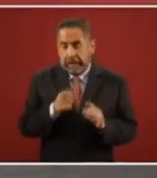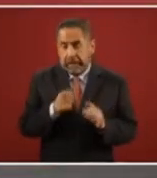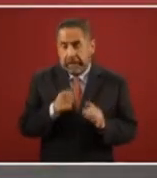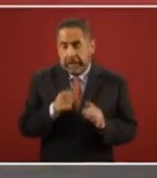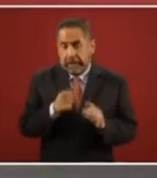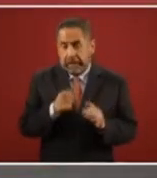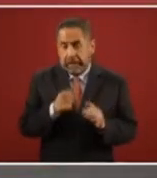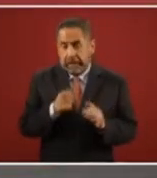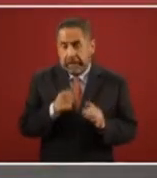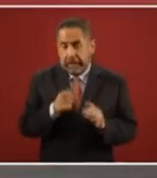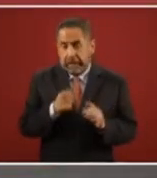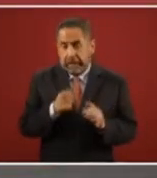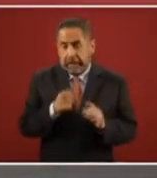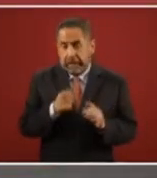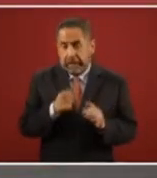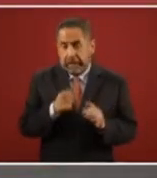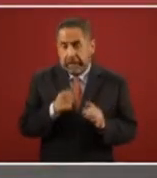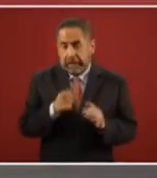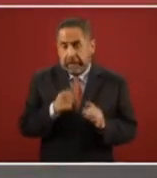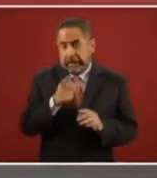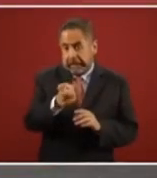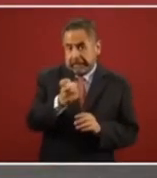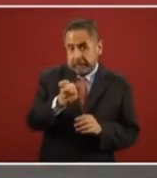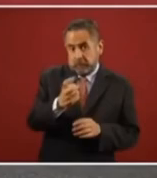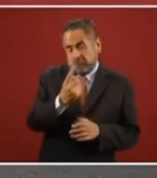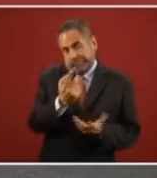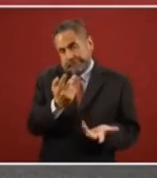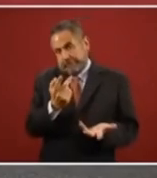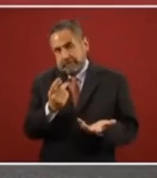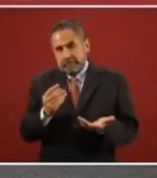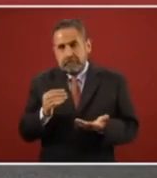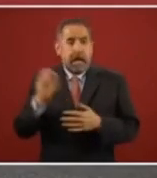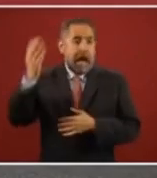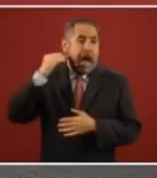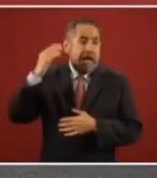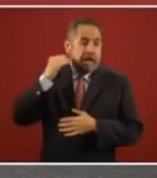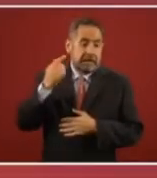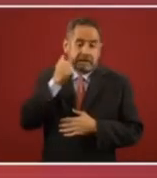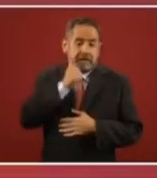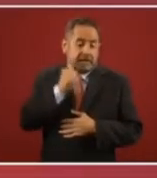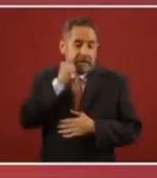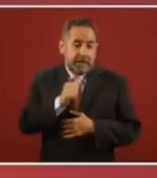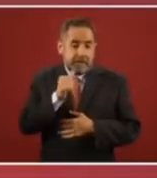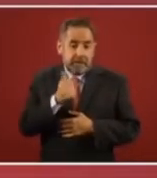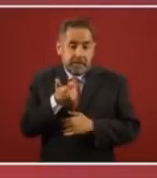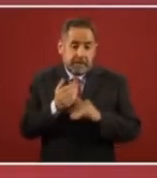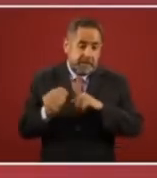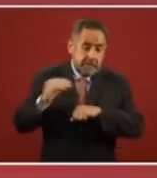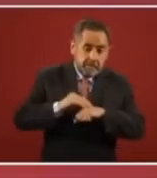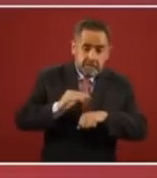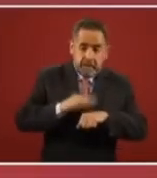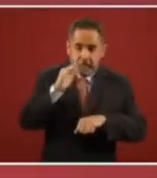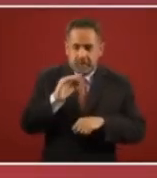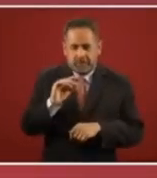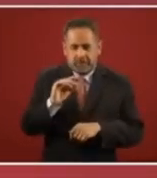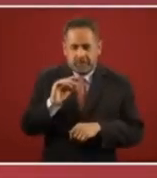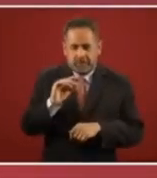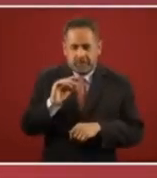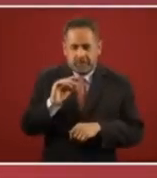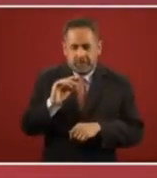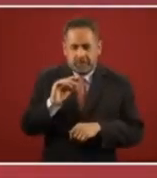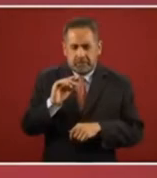y que esta influencia alak antes no hace mucho